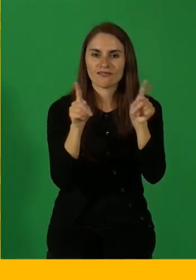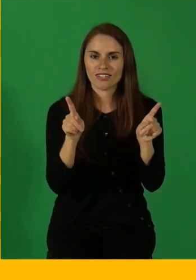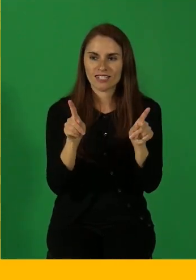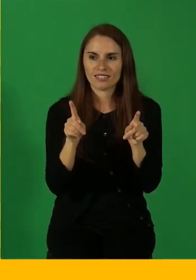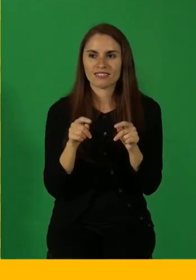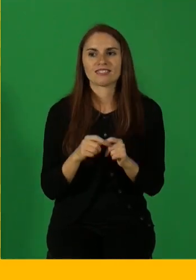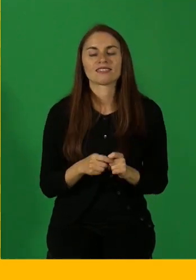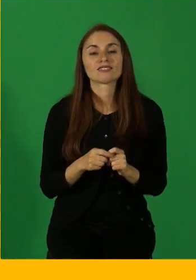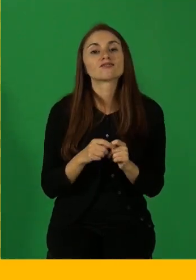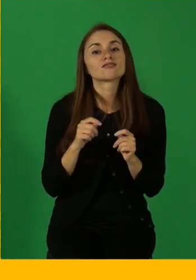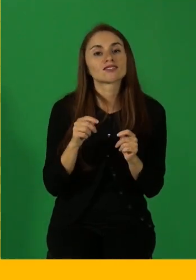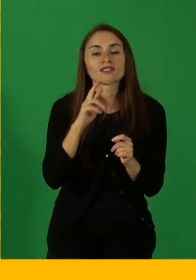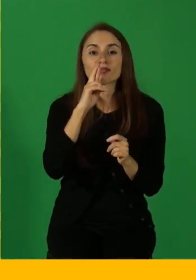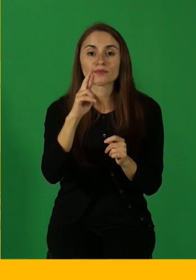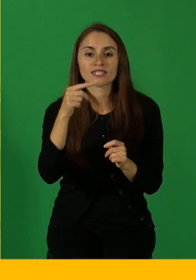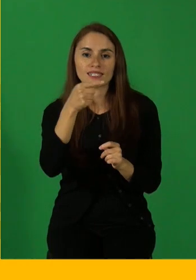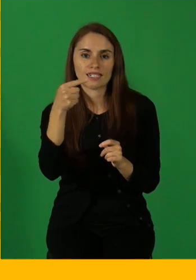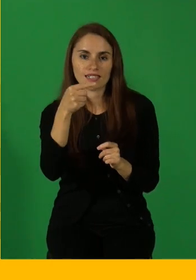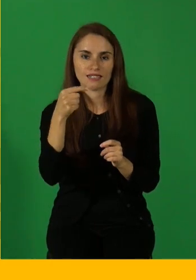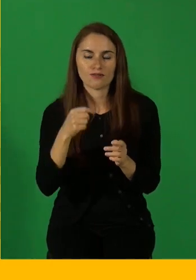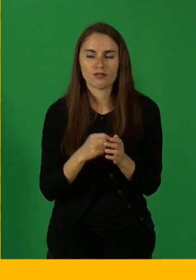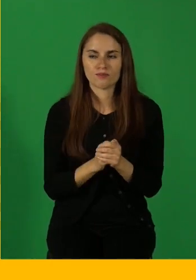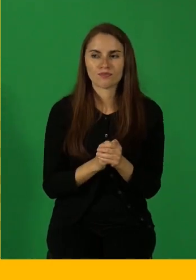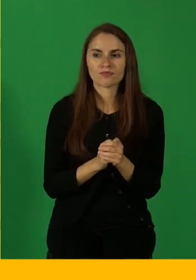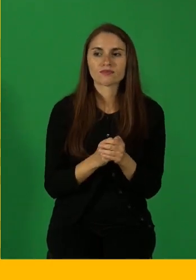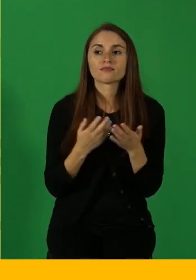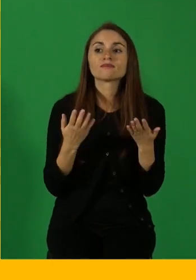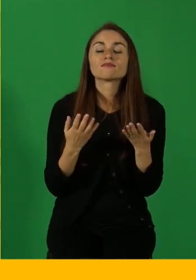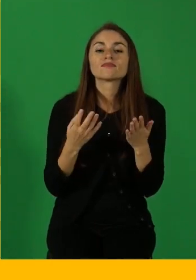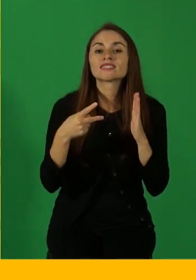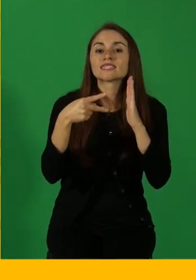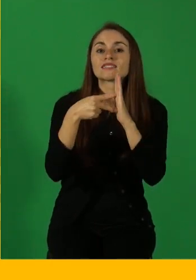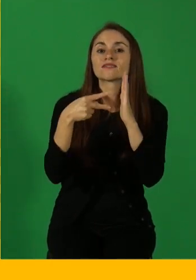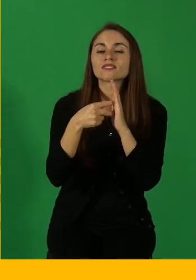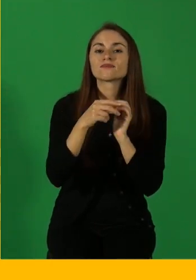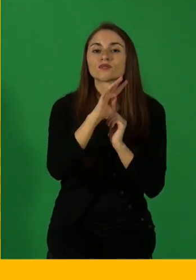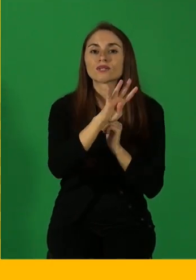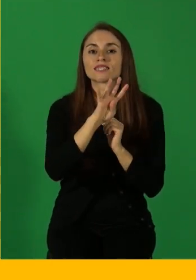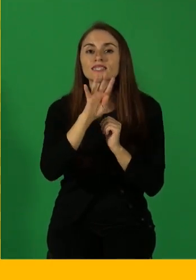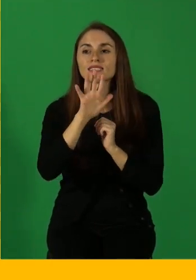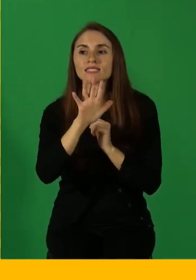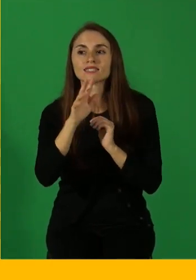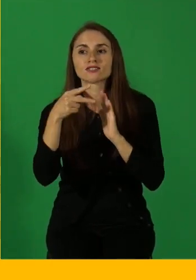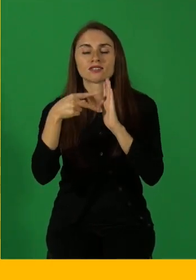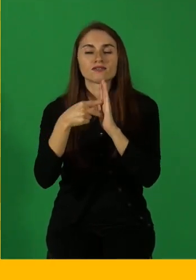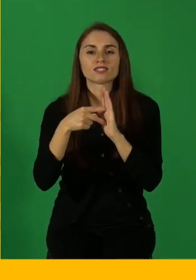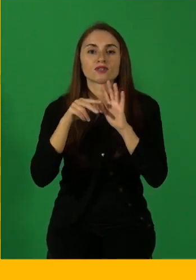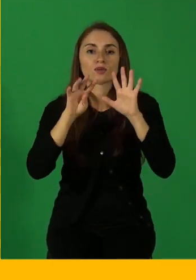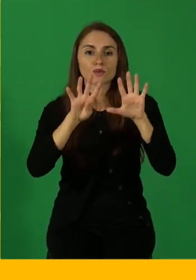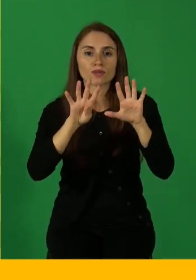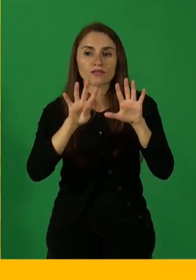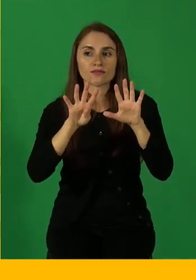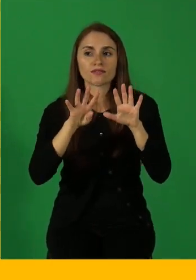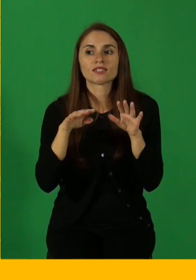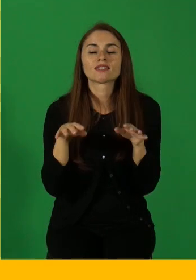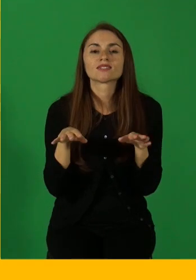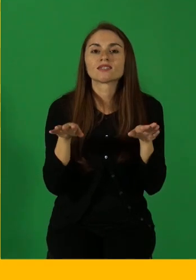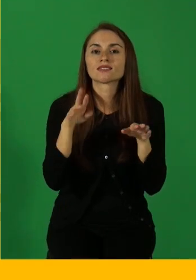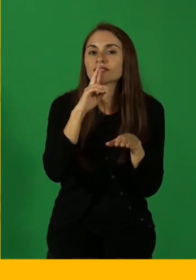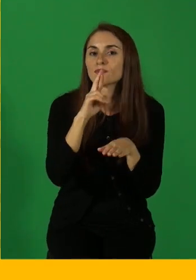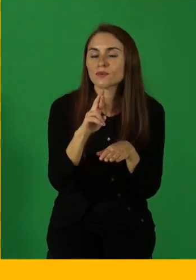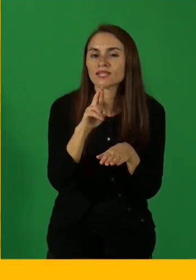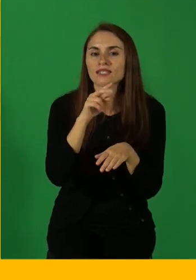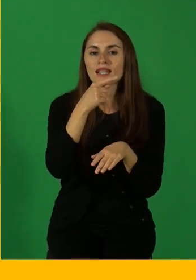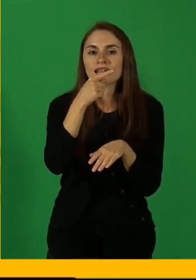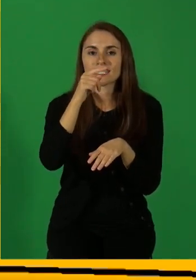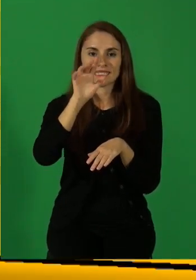Por lo tanto, el resultado era negativo. Y dividimos, ¿no es cierto?, como corresponde. 5 negativos